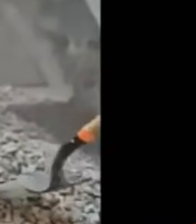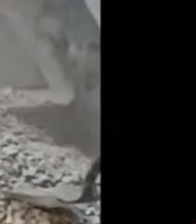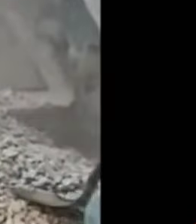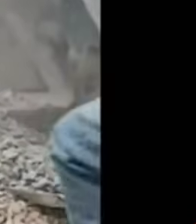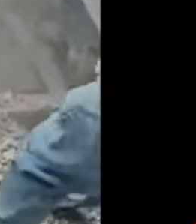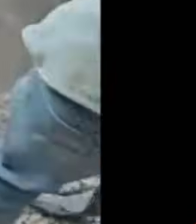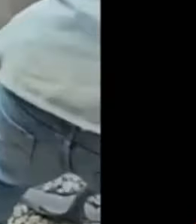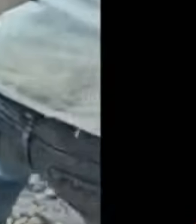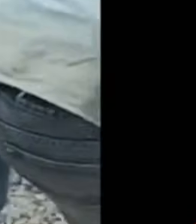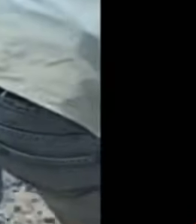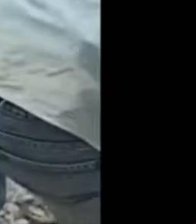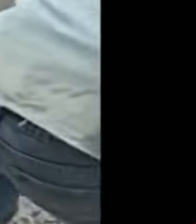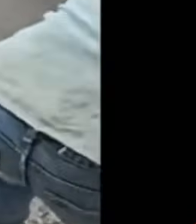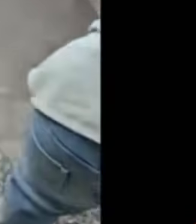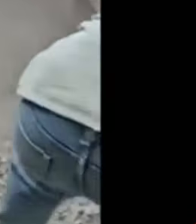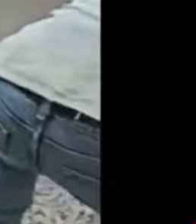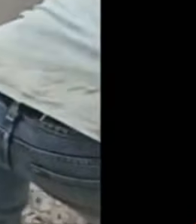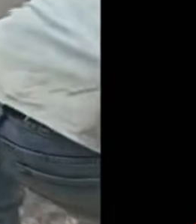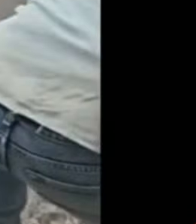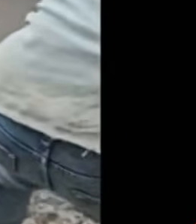Conagua.